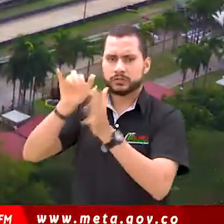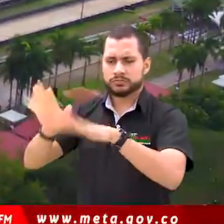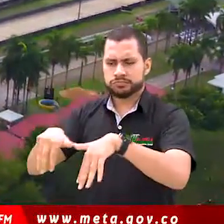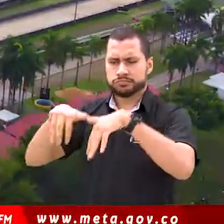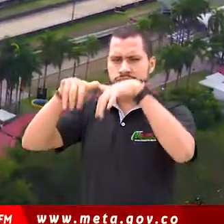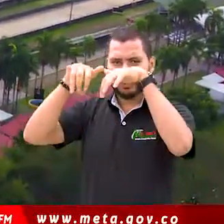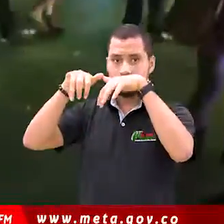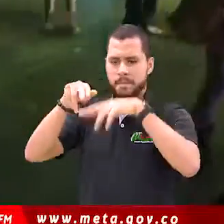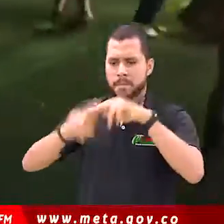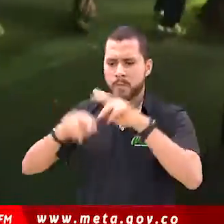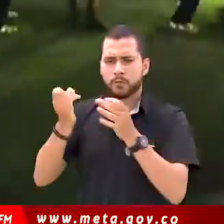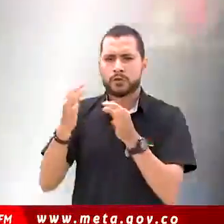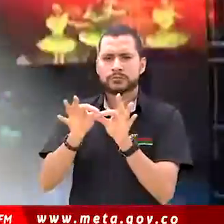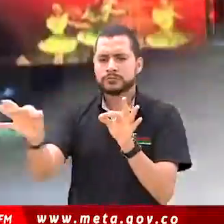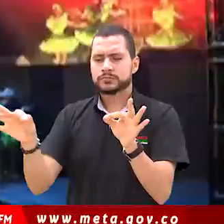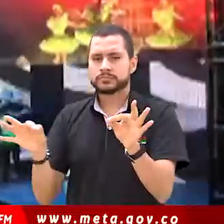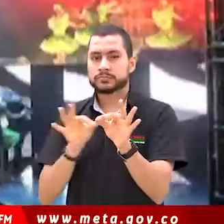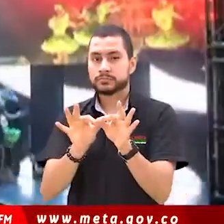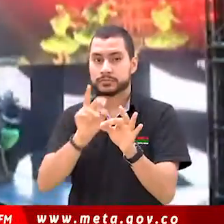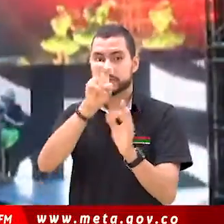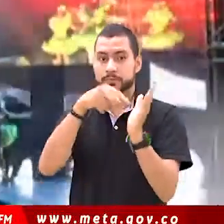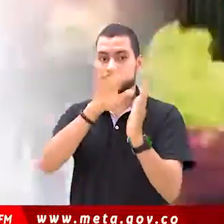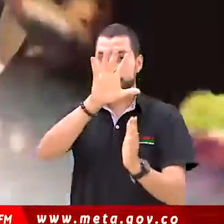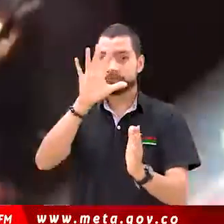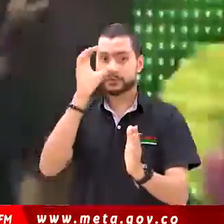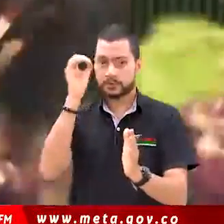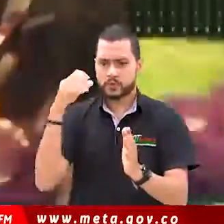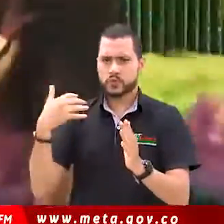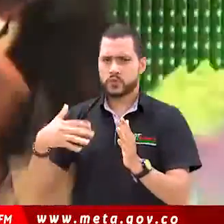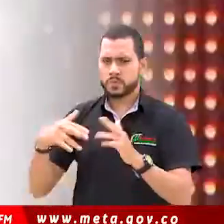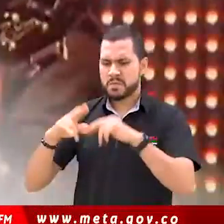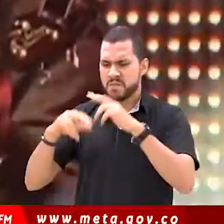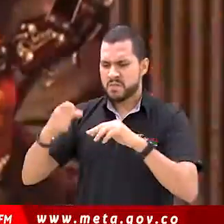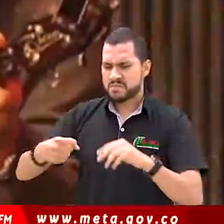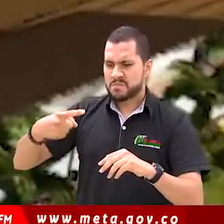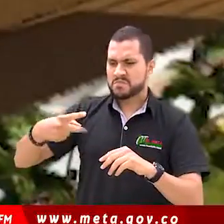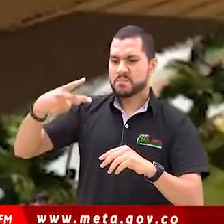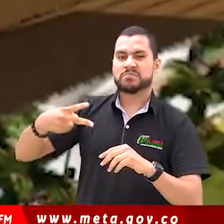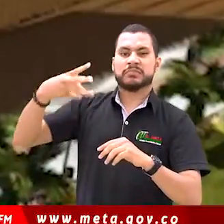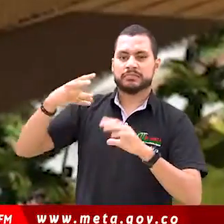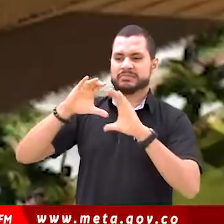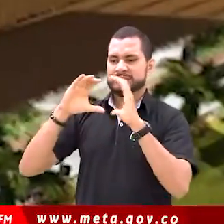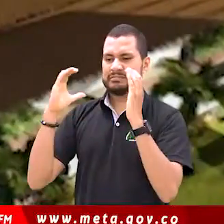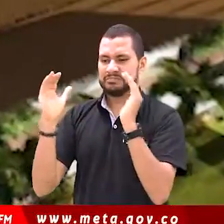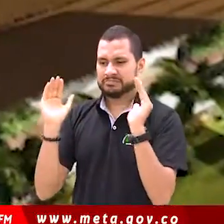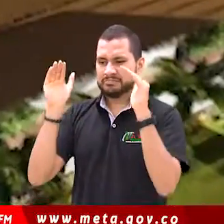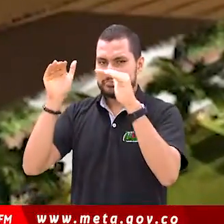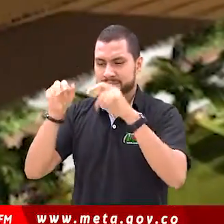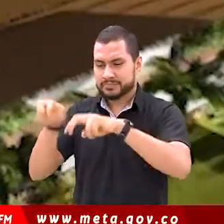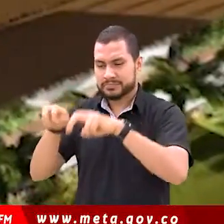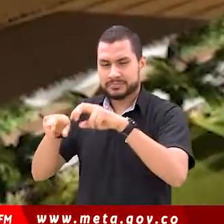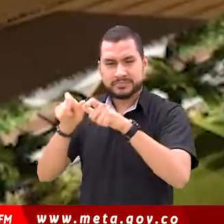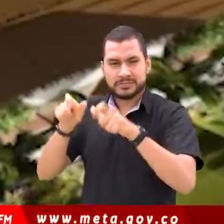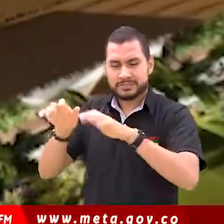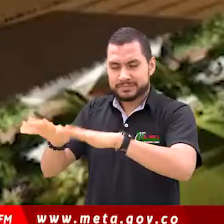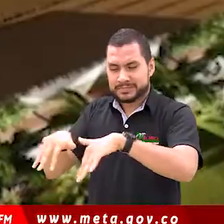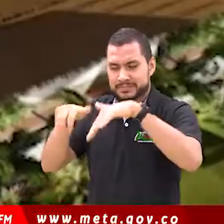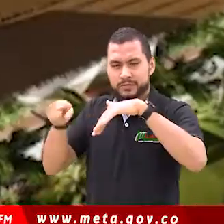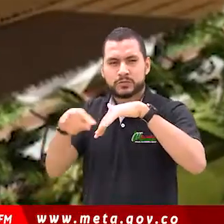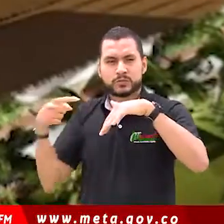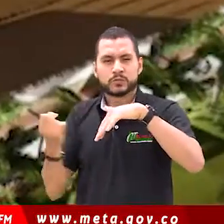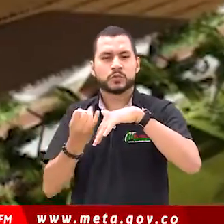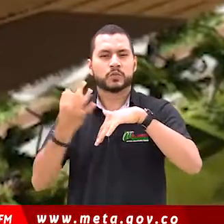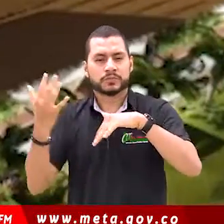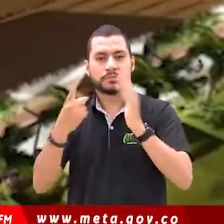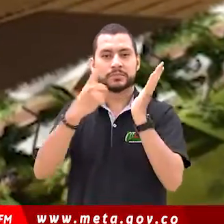la Administración Departamental construirá un centro de eventos en el Parque Las Malocas, que tendrá una torre de servicios de 3 pisos, batería de baños,